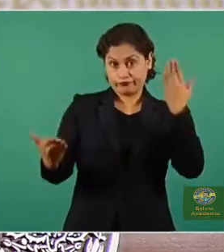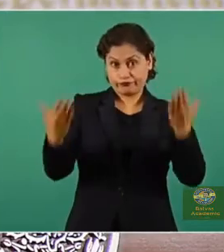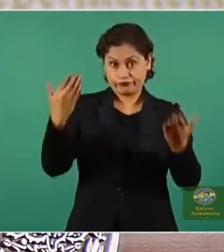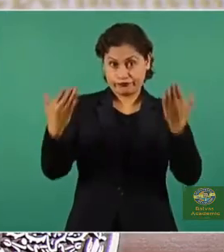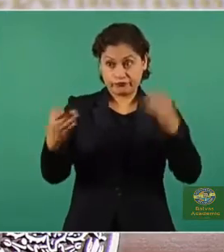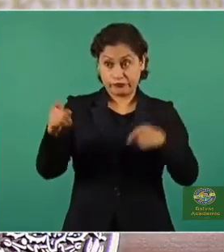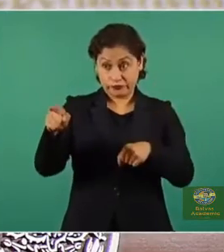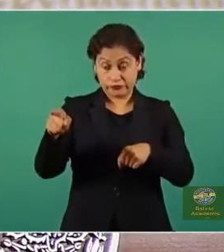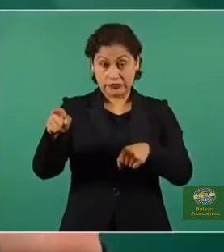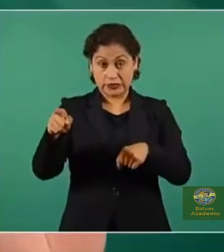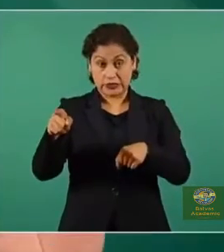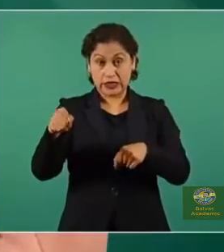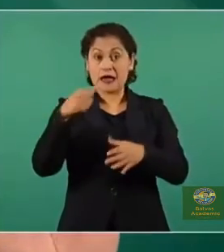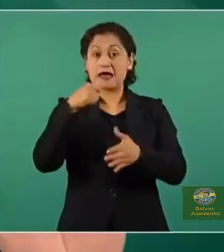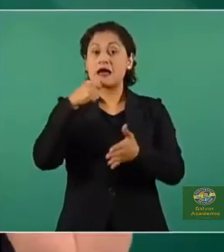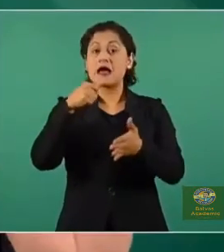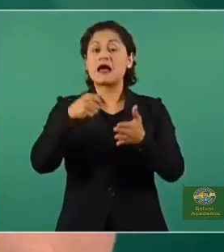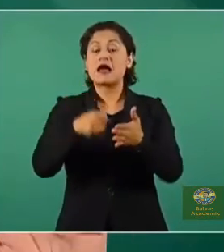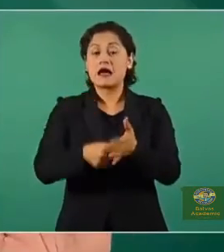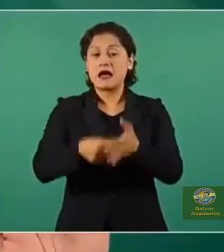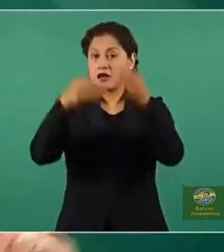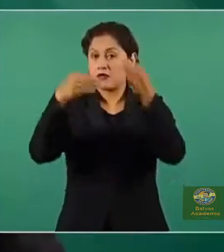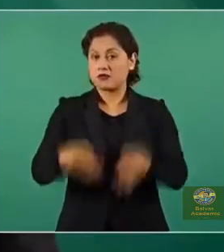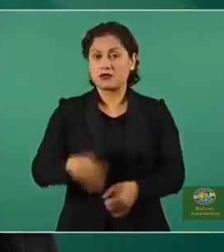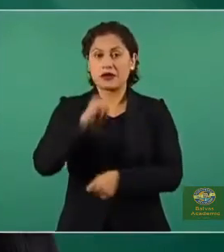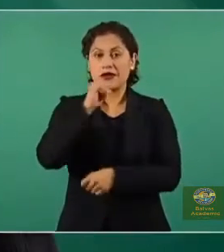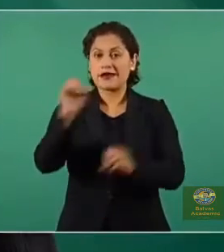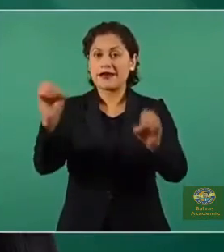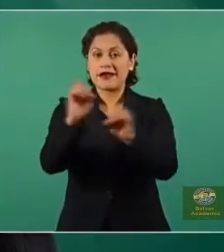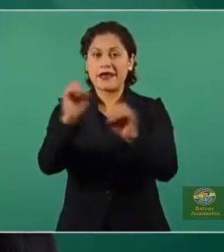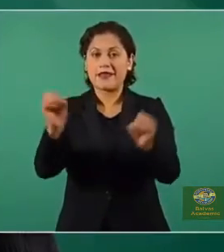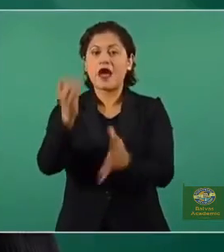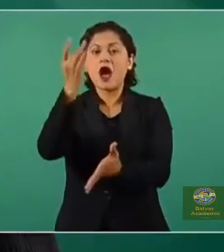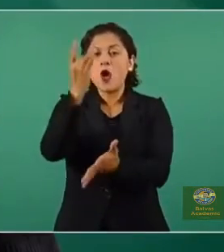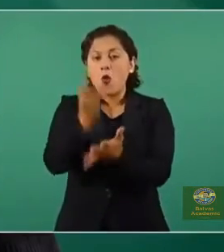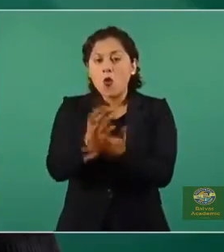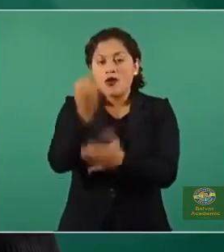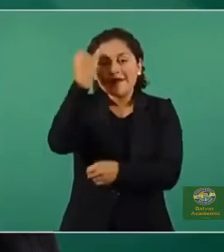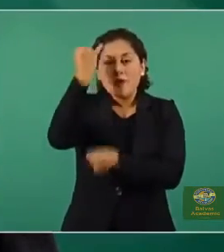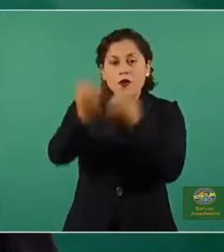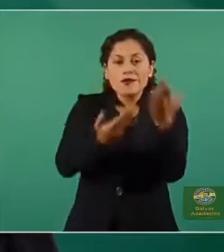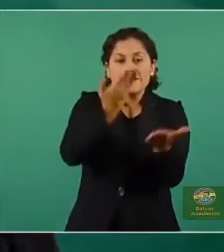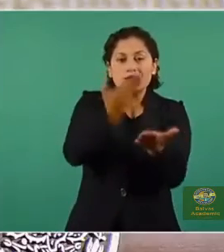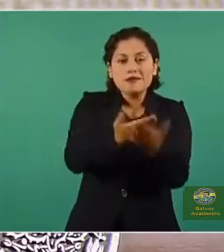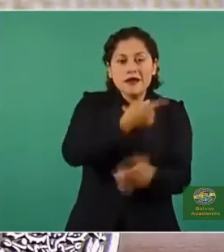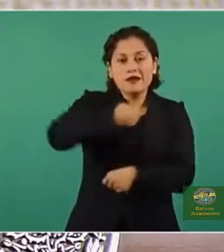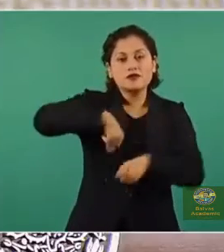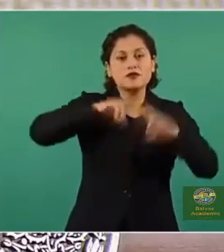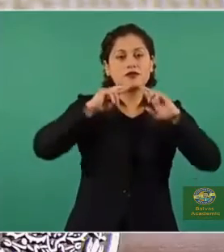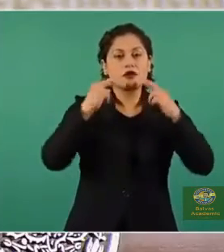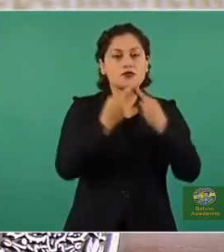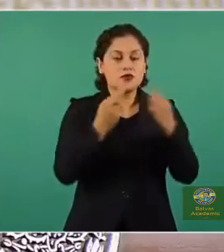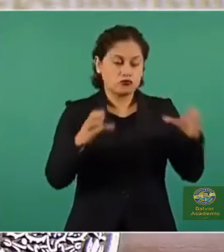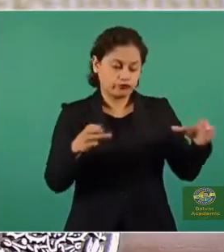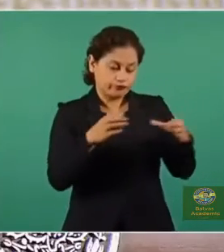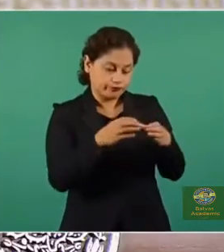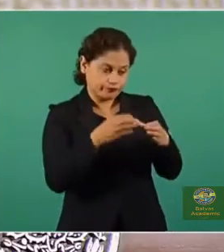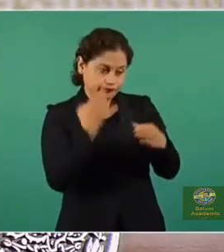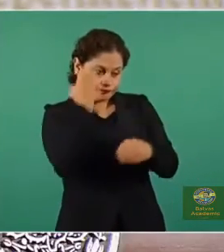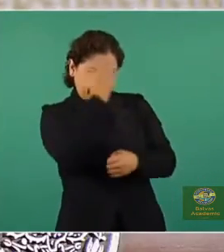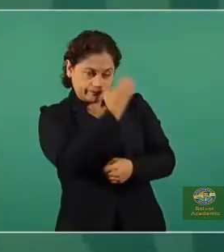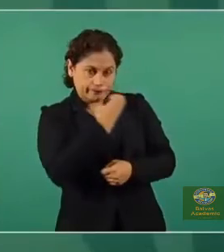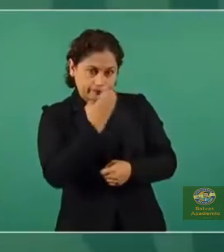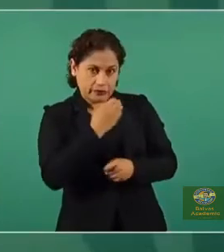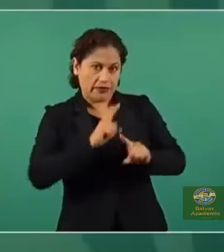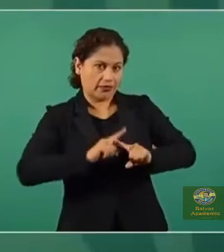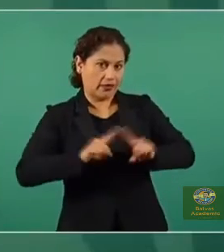el que no era oficial, insisto, sino era un documento para trabajo y para análisis, era muy diferente al que tenía en el medio. Y